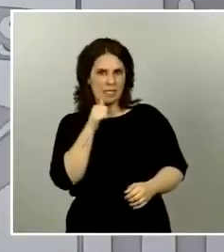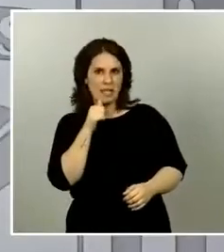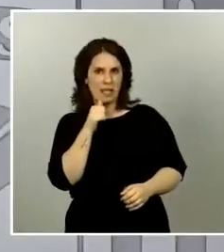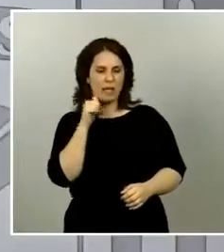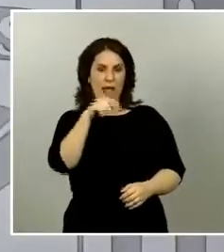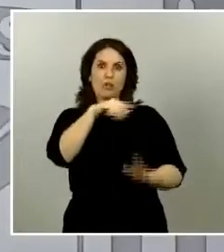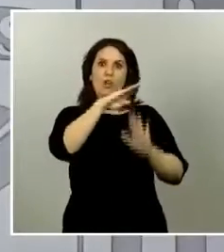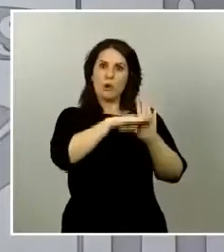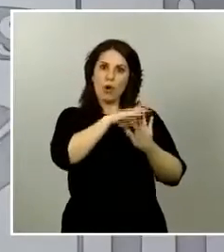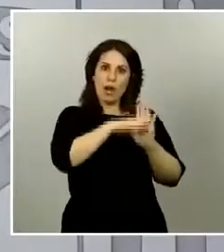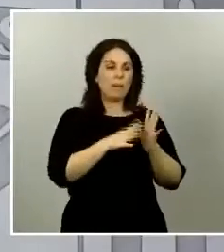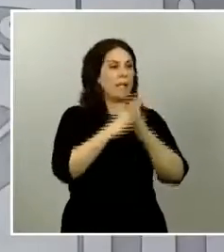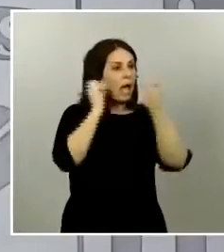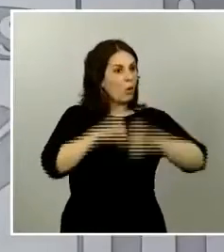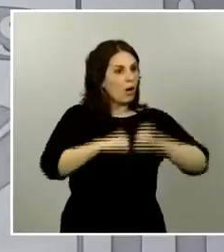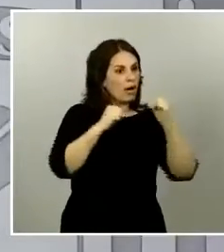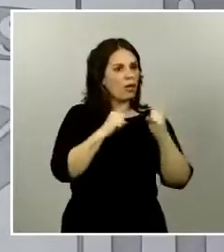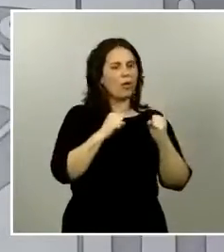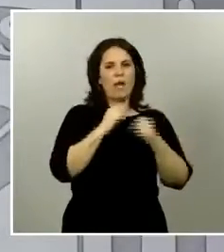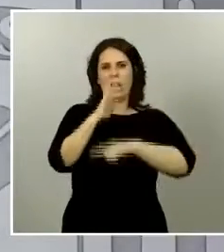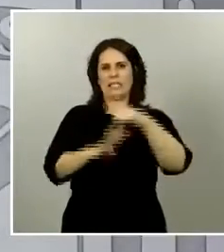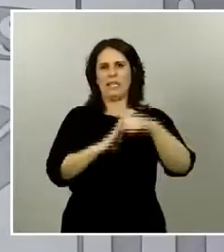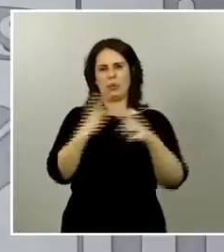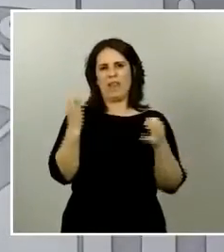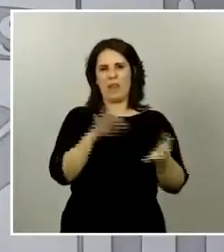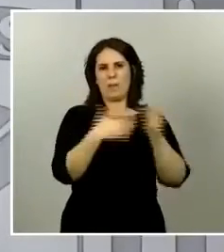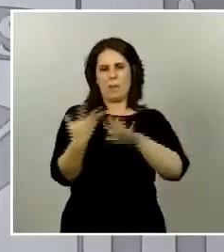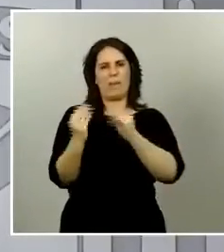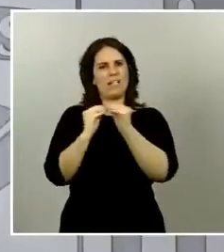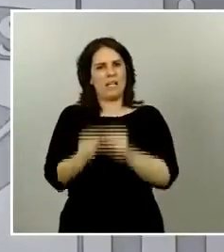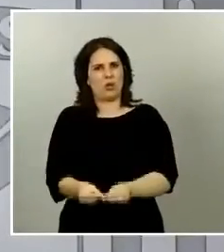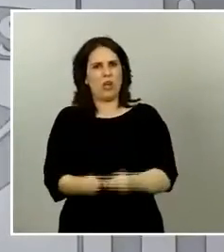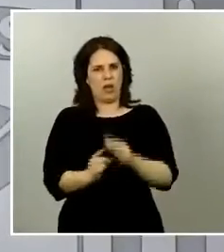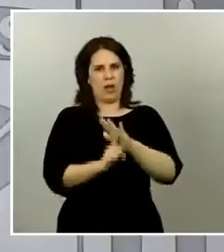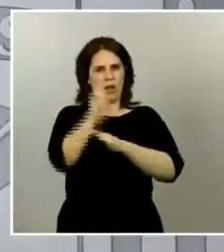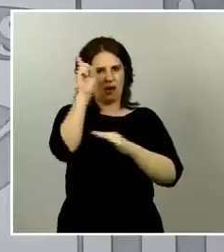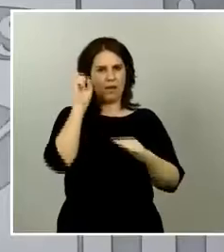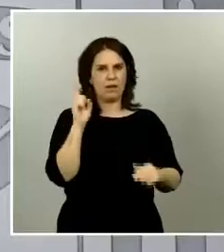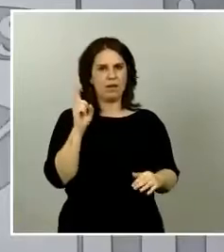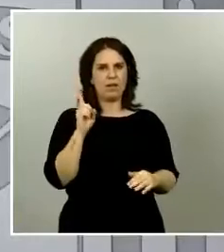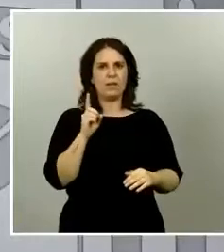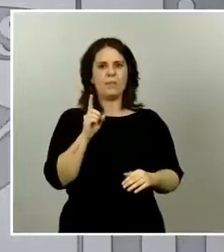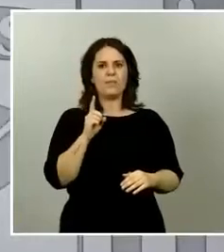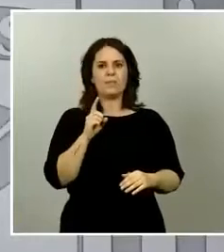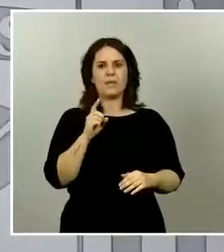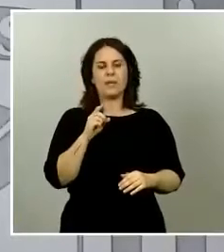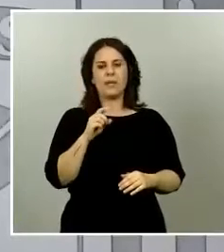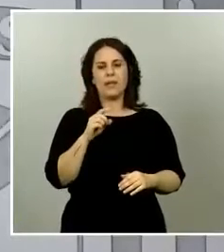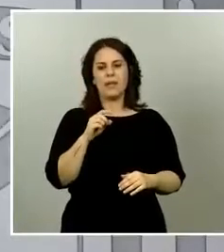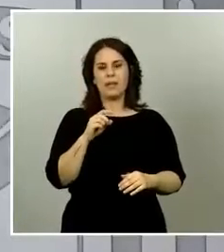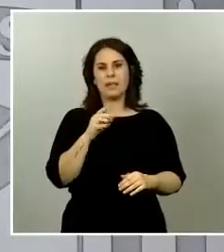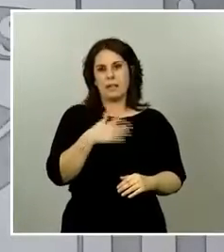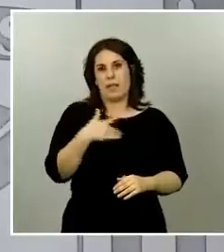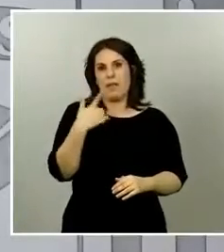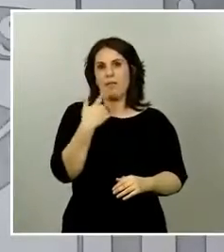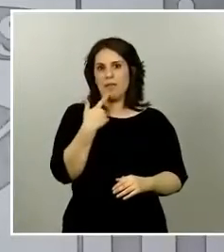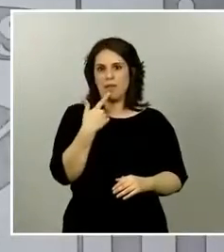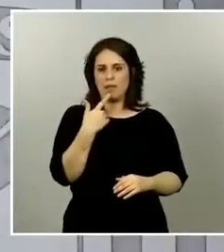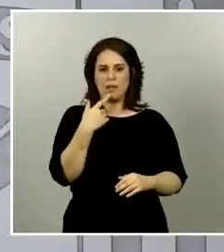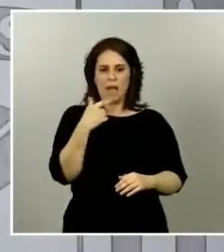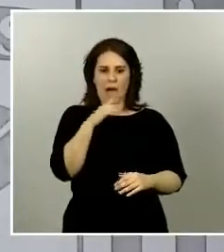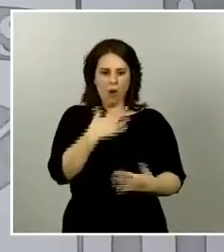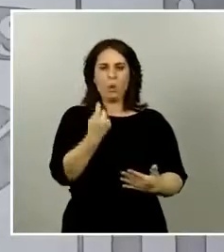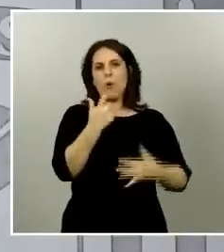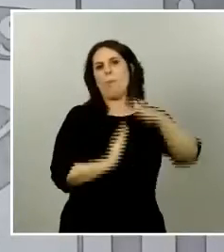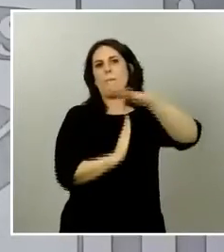investidura del señor Sánchez, que son programas que se tienen que desarrollar a lo largo de la legislatura y que, por supuesto, el punto y coma que